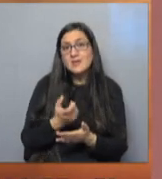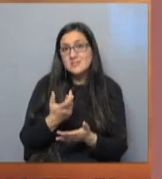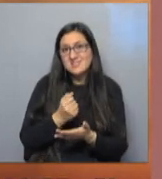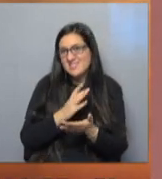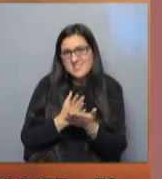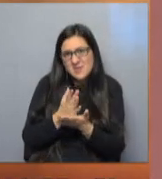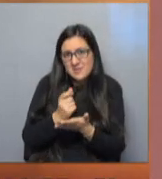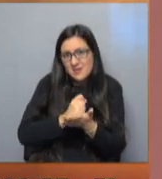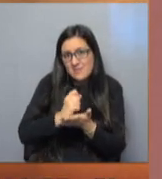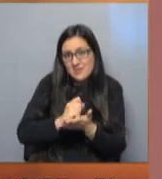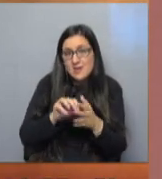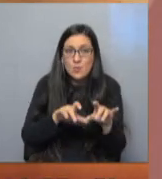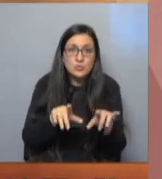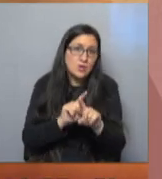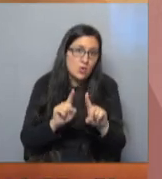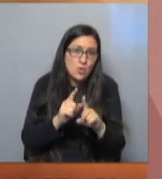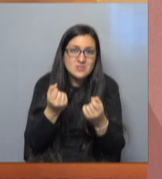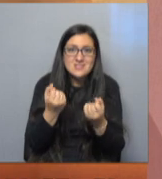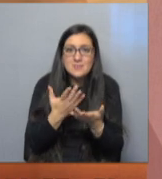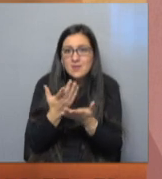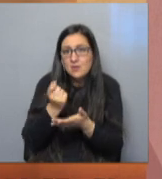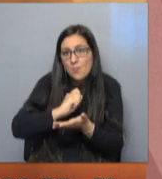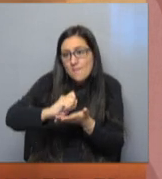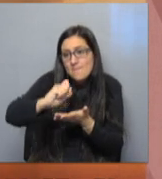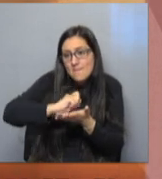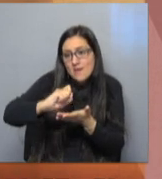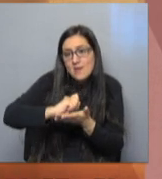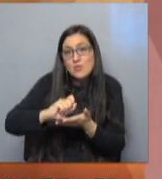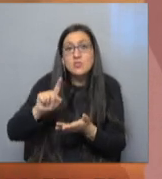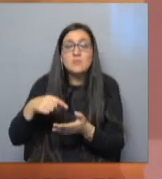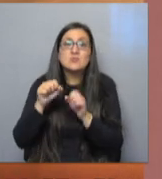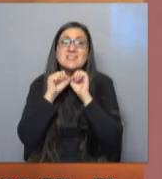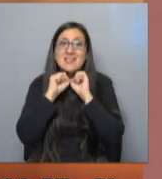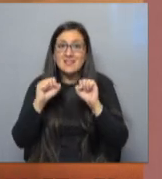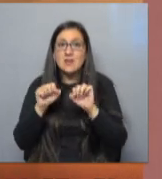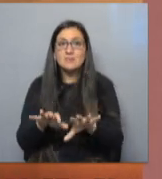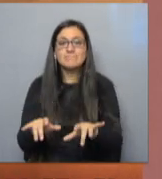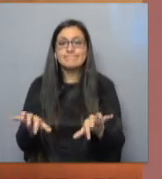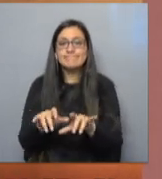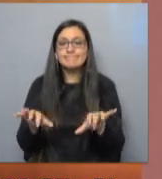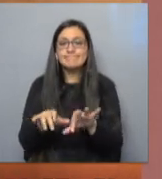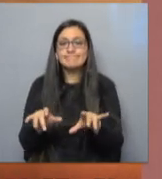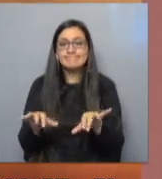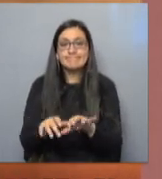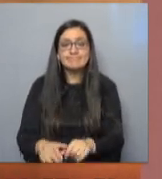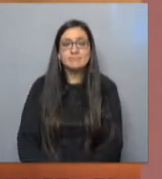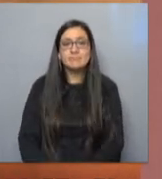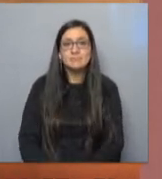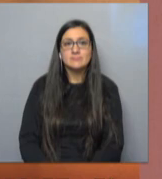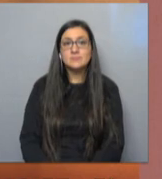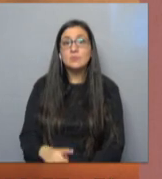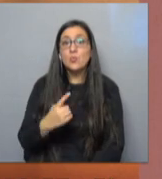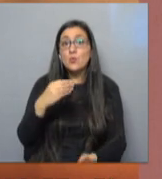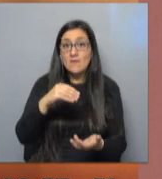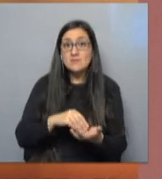cuadernos sobre después de una secretaria se le pasaba a máquina una vez que tuvo detenido